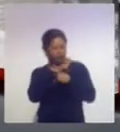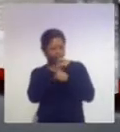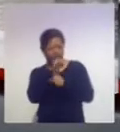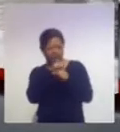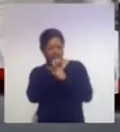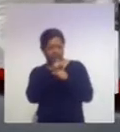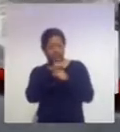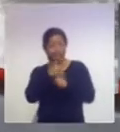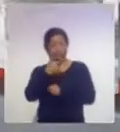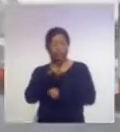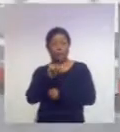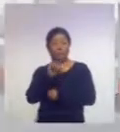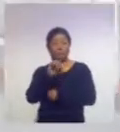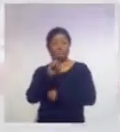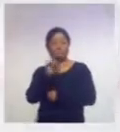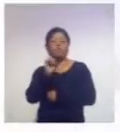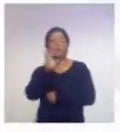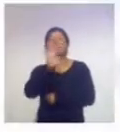traición a la patria.